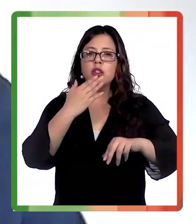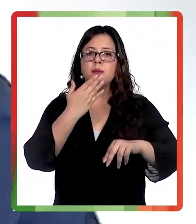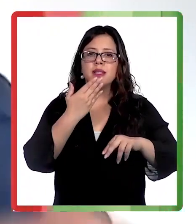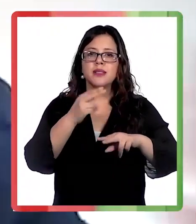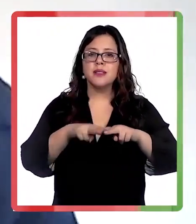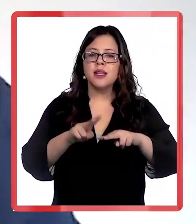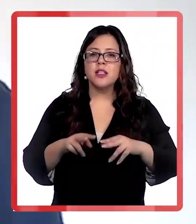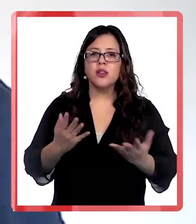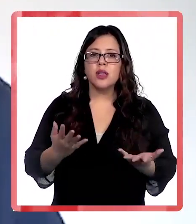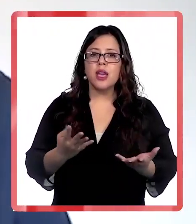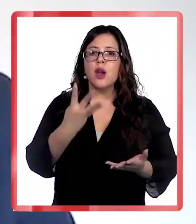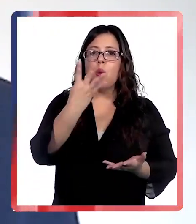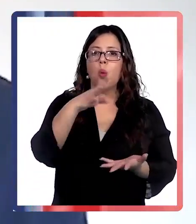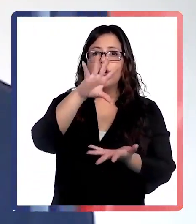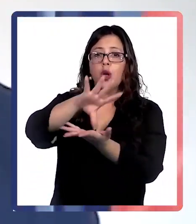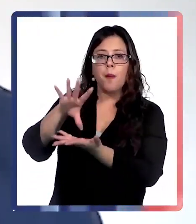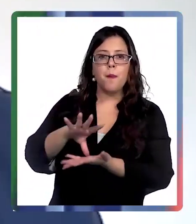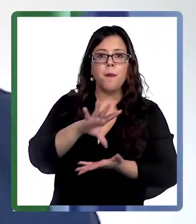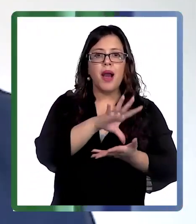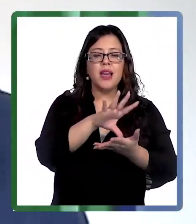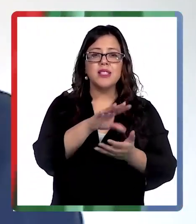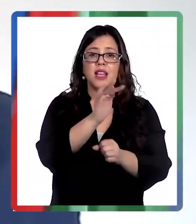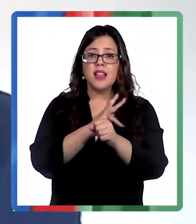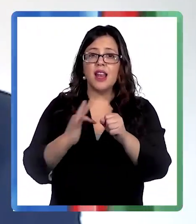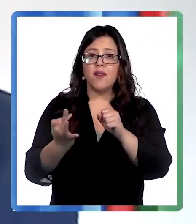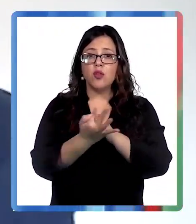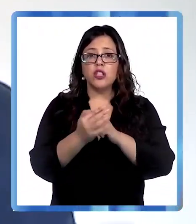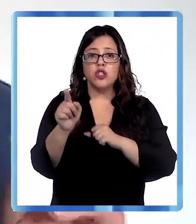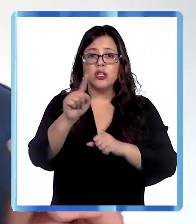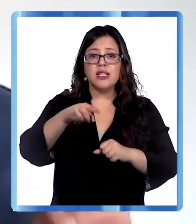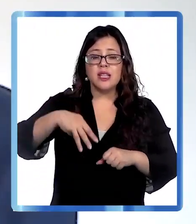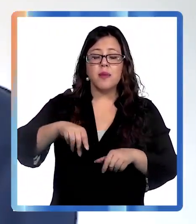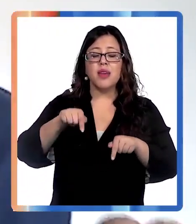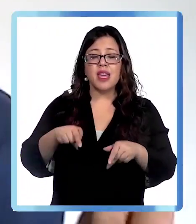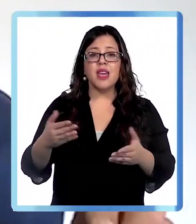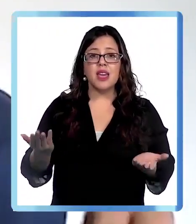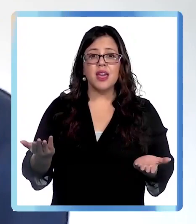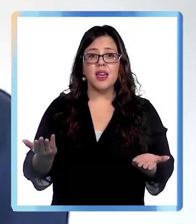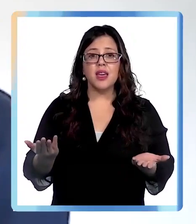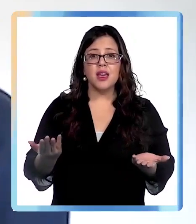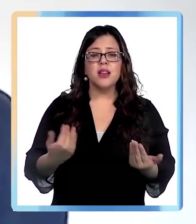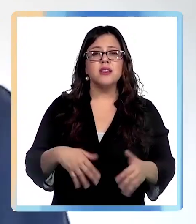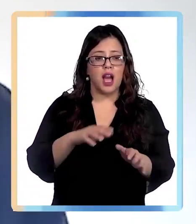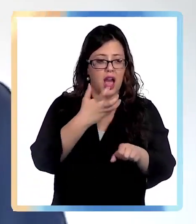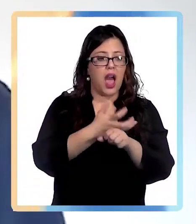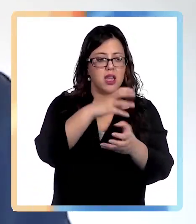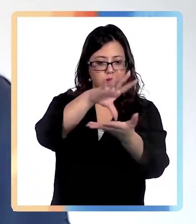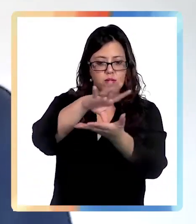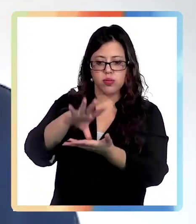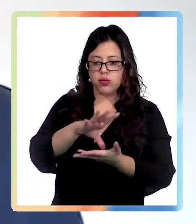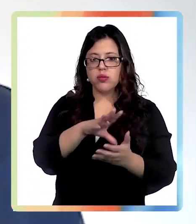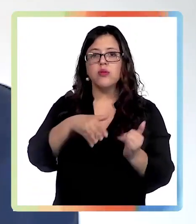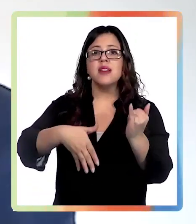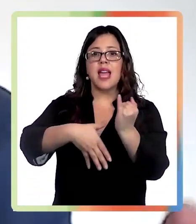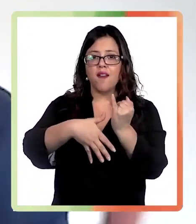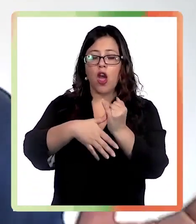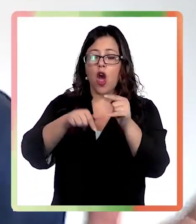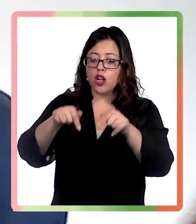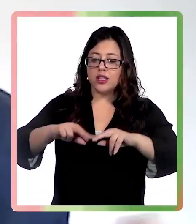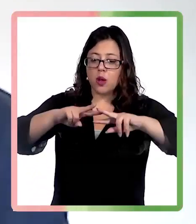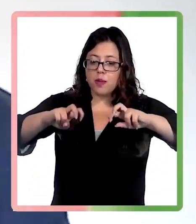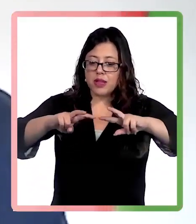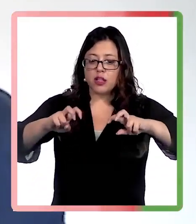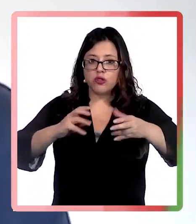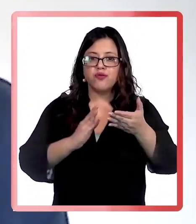Fundación ACM tenemos distintas presencia en distintos países en Iberoamérica. Este fue un estudio inicial desde el Observatorio de la Escuela, tanto